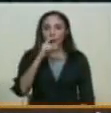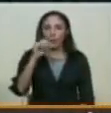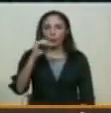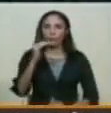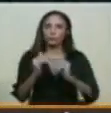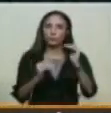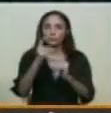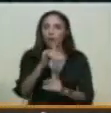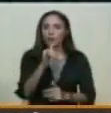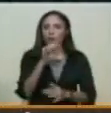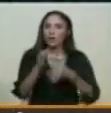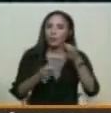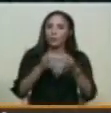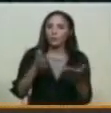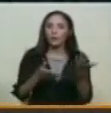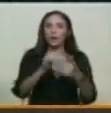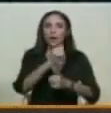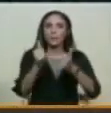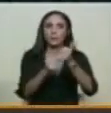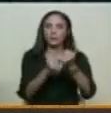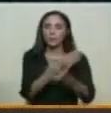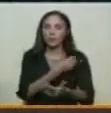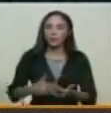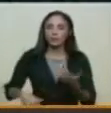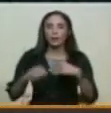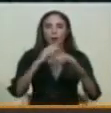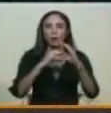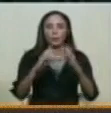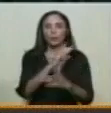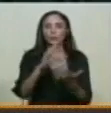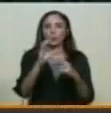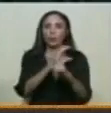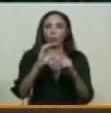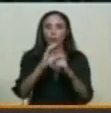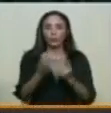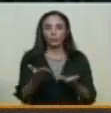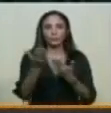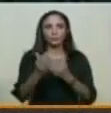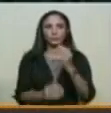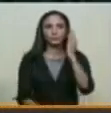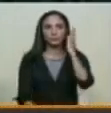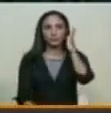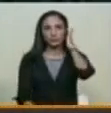lo estará ofreciendo el vicepresidente sectorial para la Comunicación y Cultura, Jorge Rodríguez. Escuchemos.